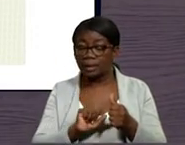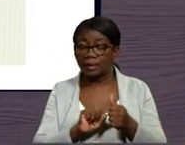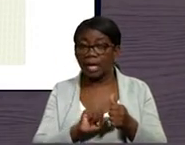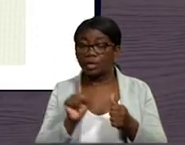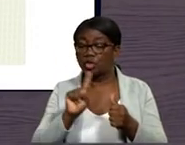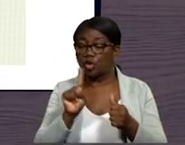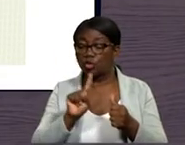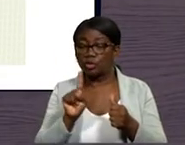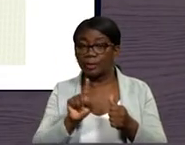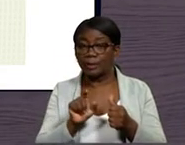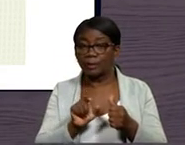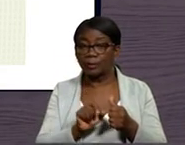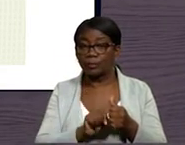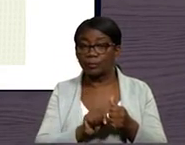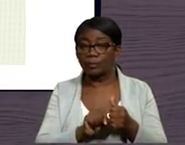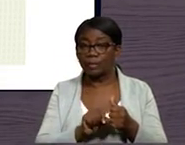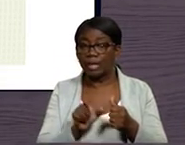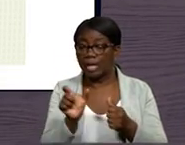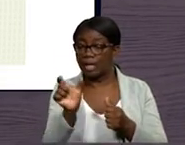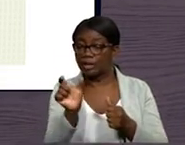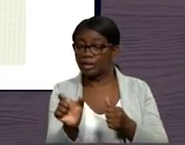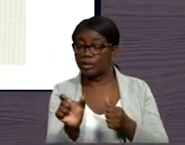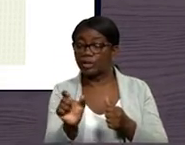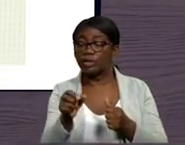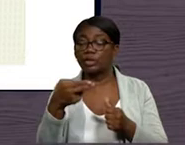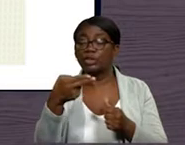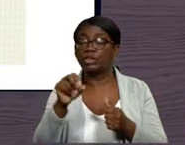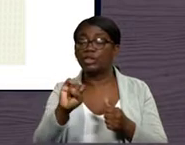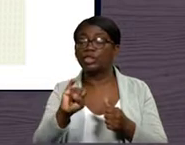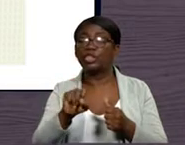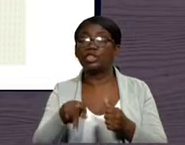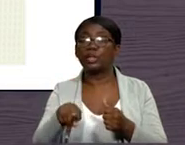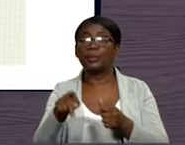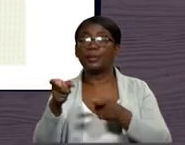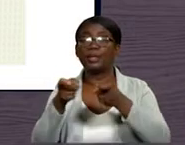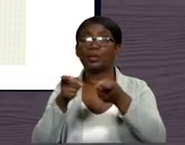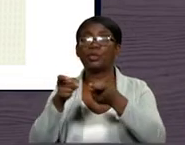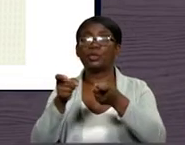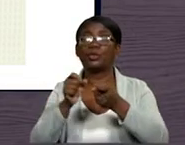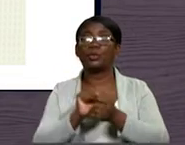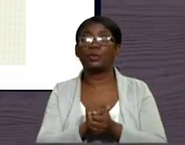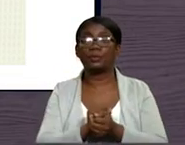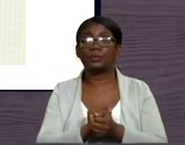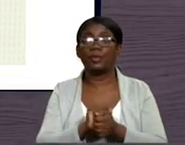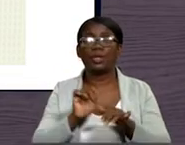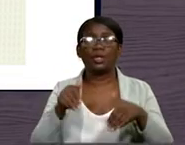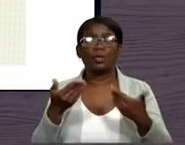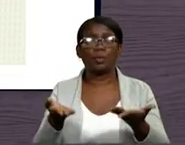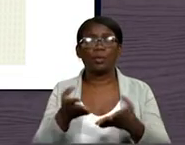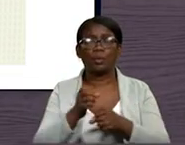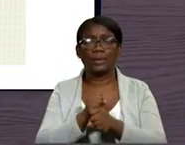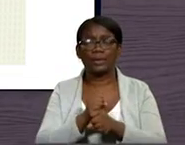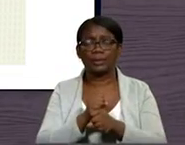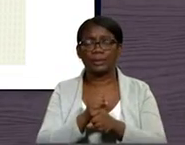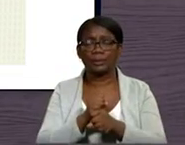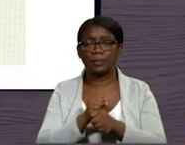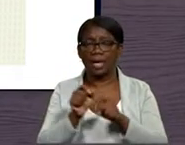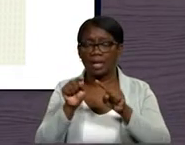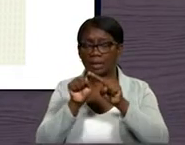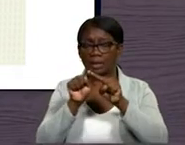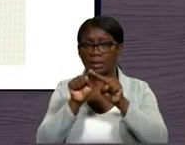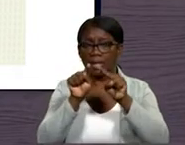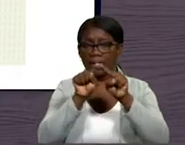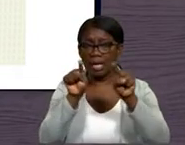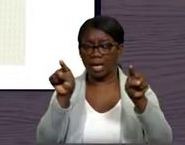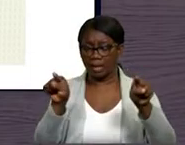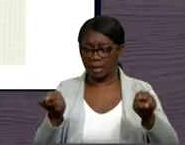dónde está ubicado el chip de control en primera instancia. ¿Y cómo lo vas a hacer? A través de un diagrama.